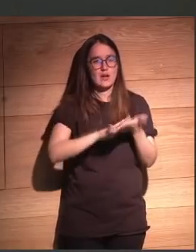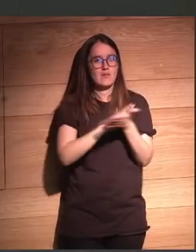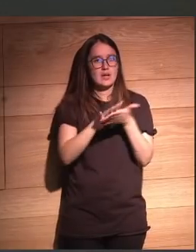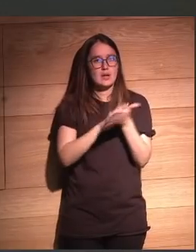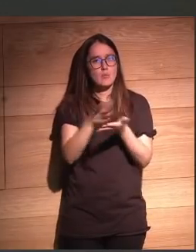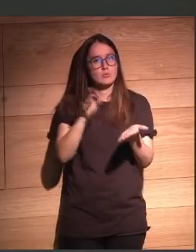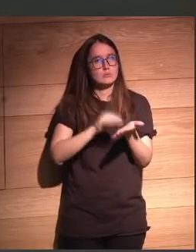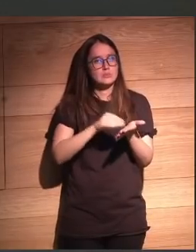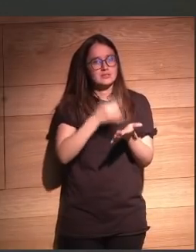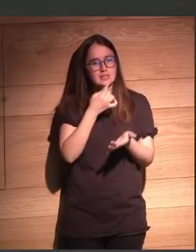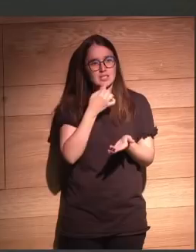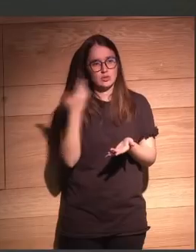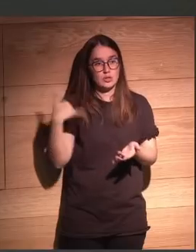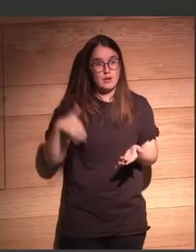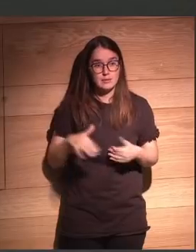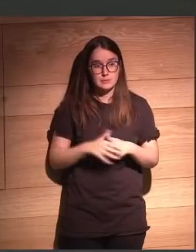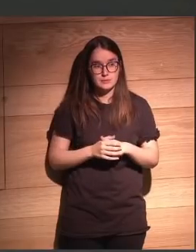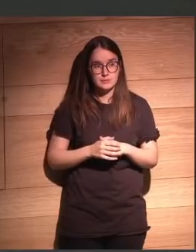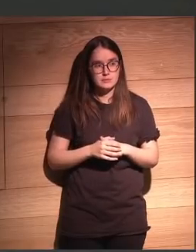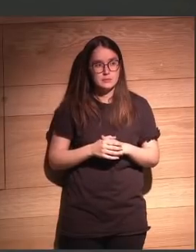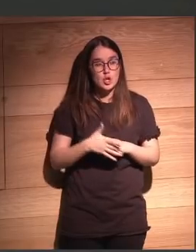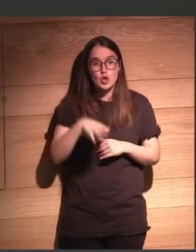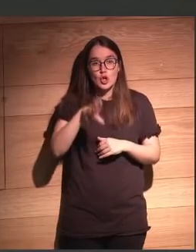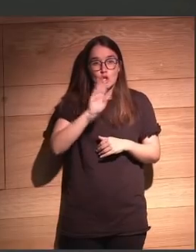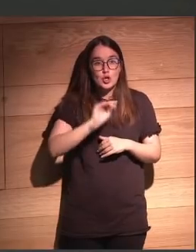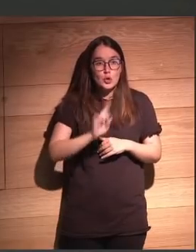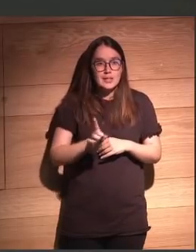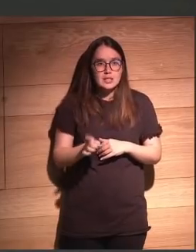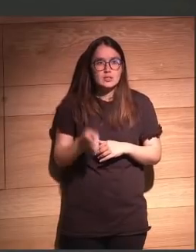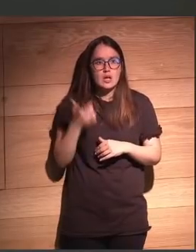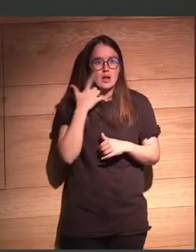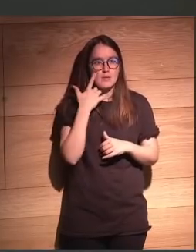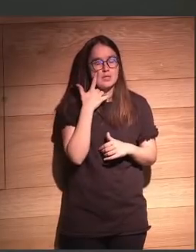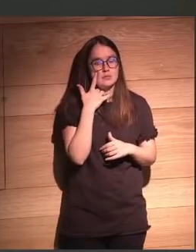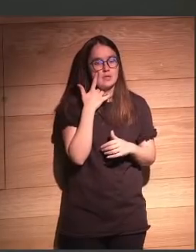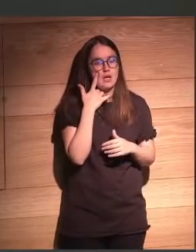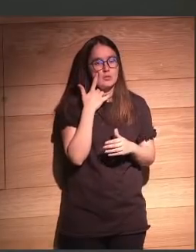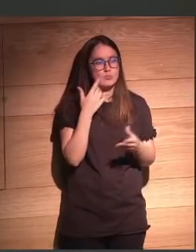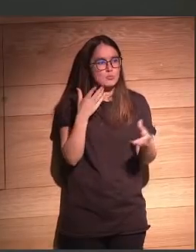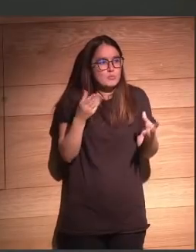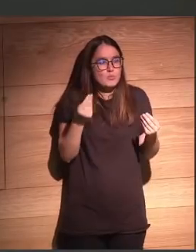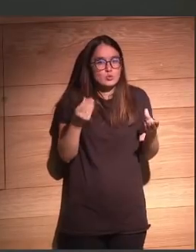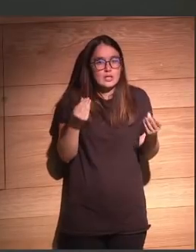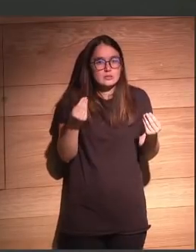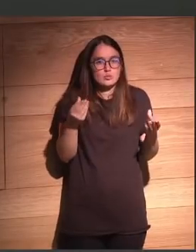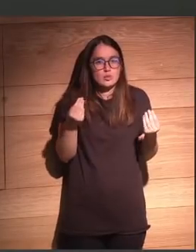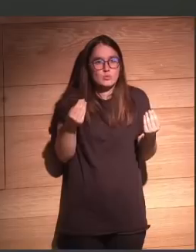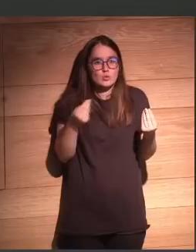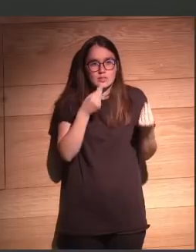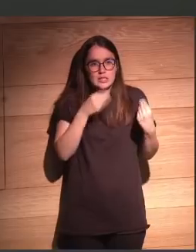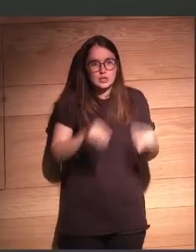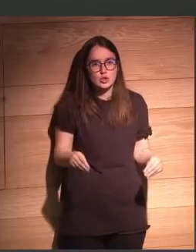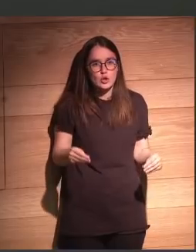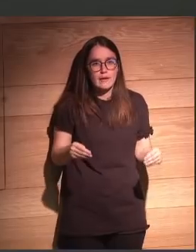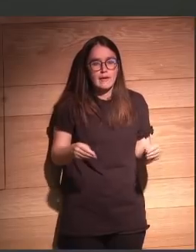que muchas ya las han dicho. No entiendo tampoco, o sea, a ver, hay tantas líneas que tenemos que mantener en esta